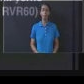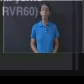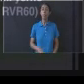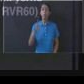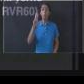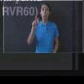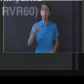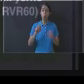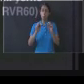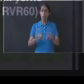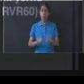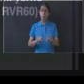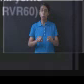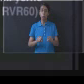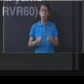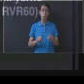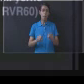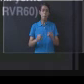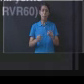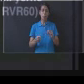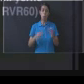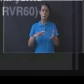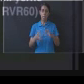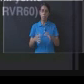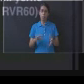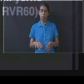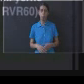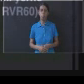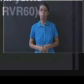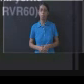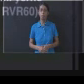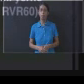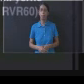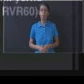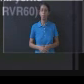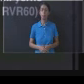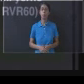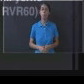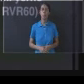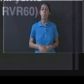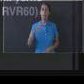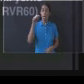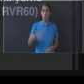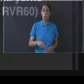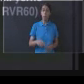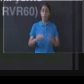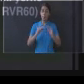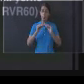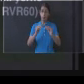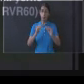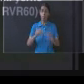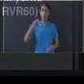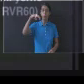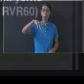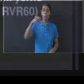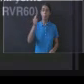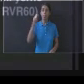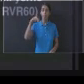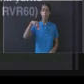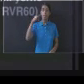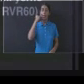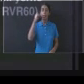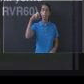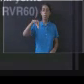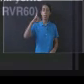manipular. No podemos manipular. Mira, hoy en día se enseña a manipular. Se enseña a manipular